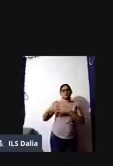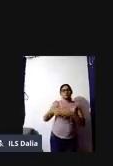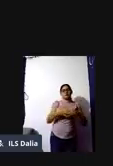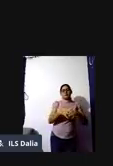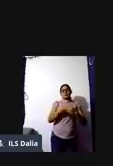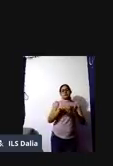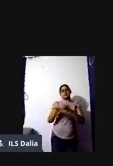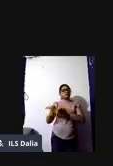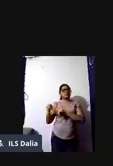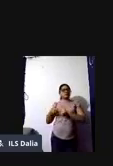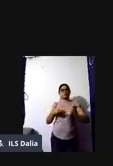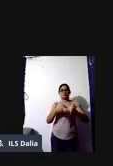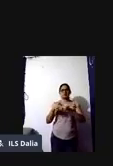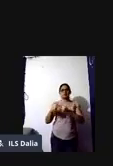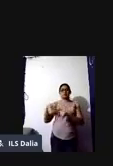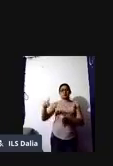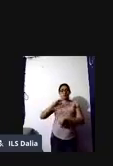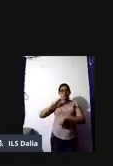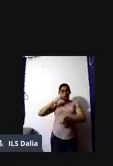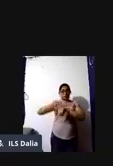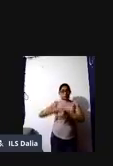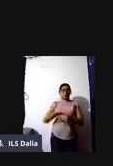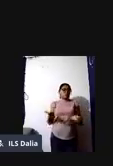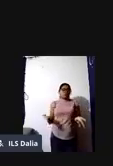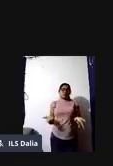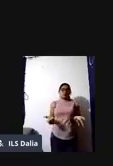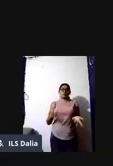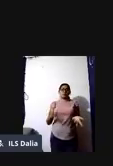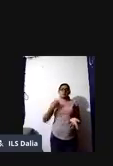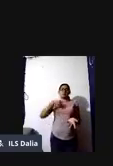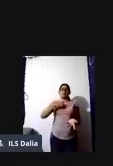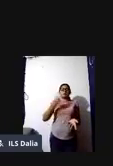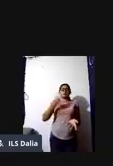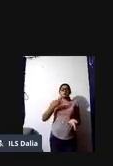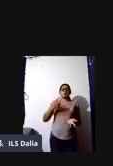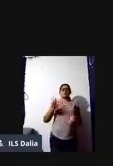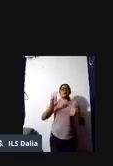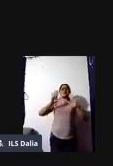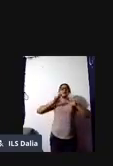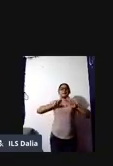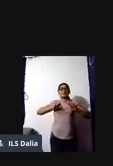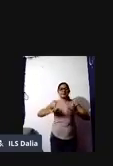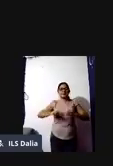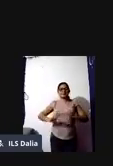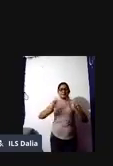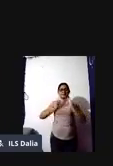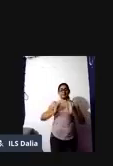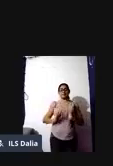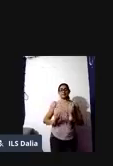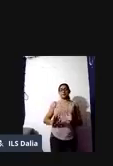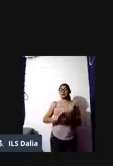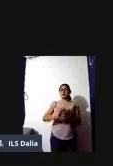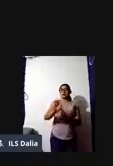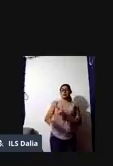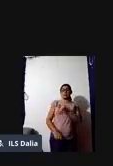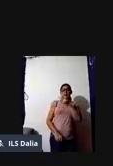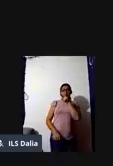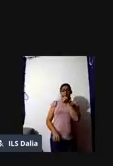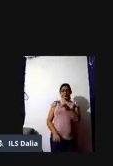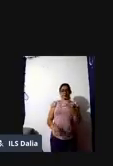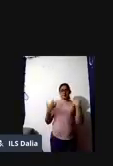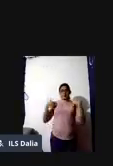responsabilidad. ¿Sale? Hay que bajar porque entonces, por ejemplo, la maestra que recibe tu